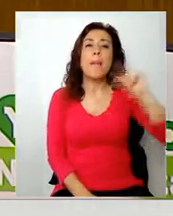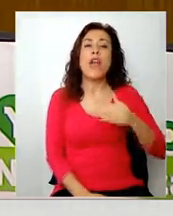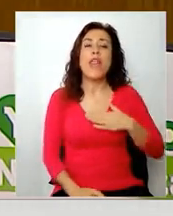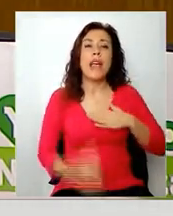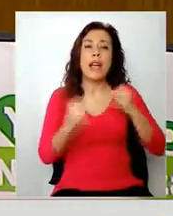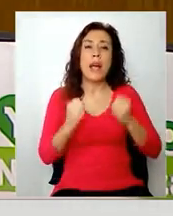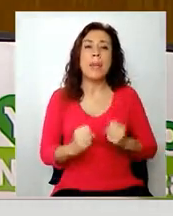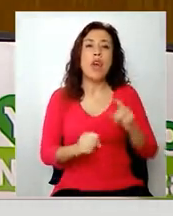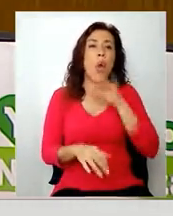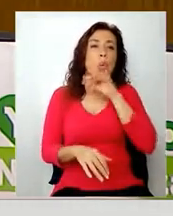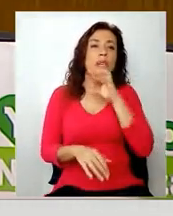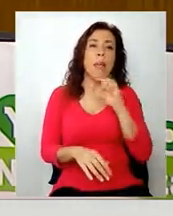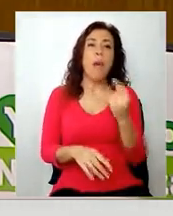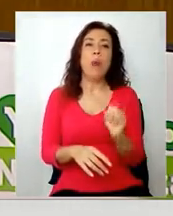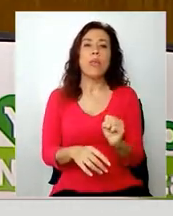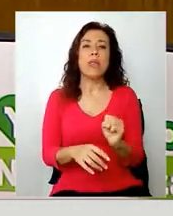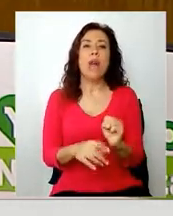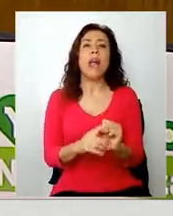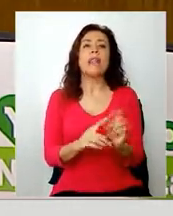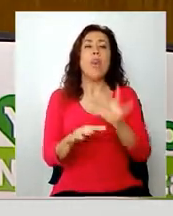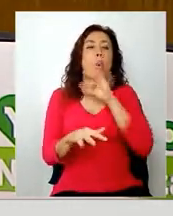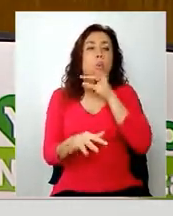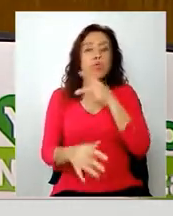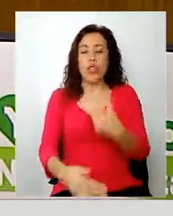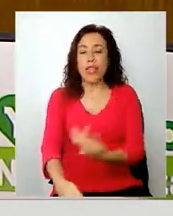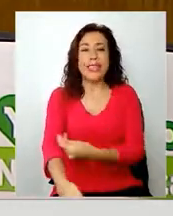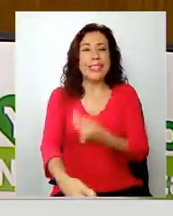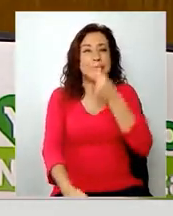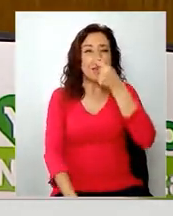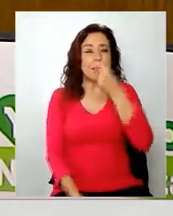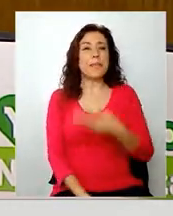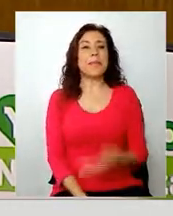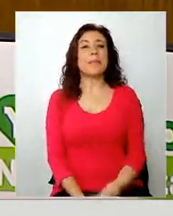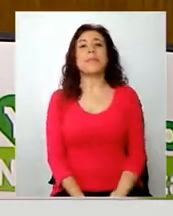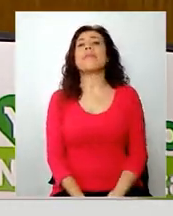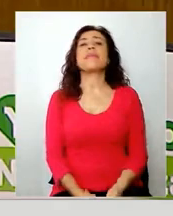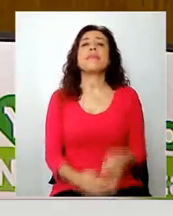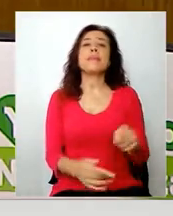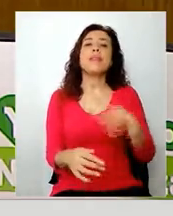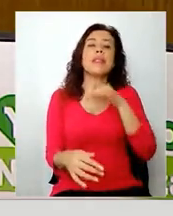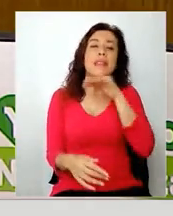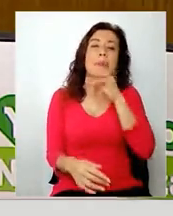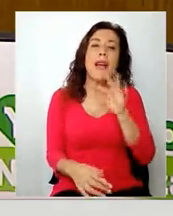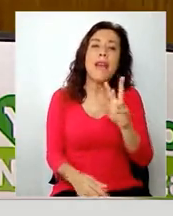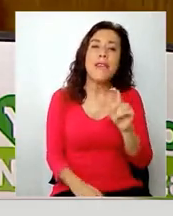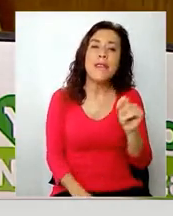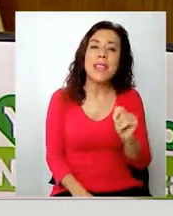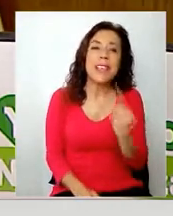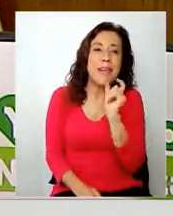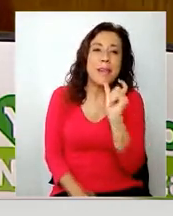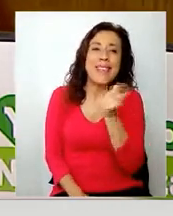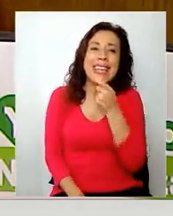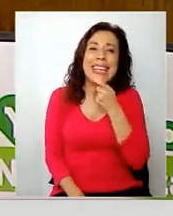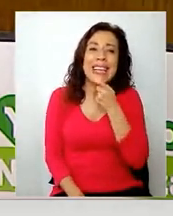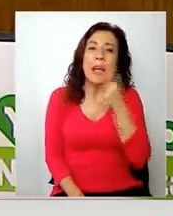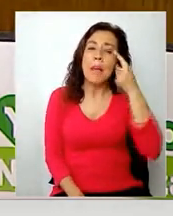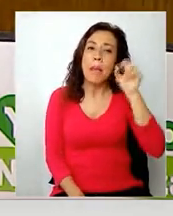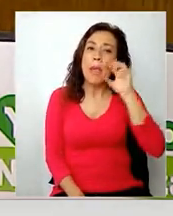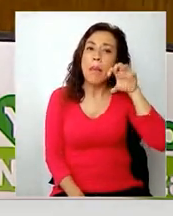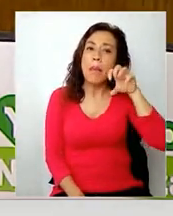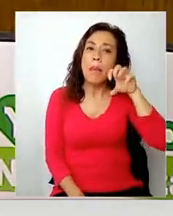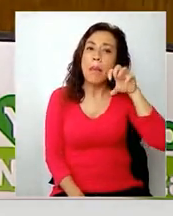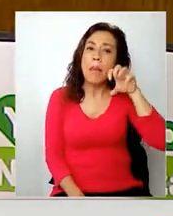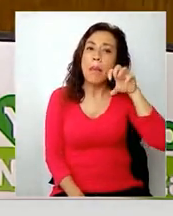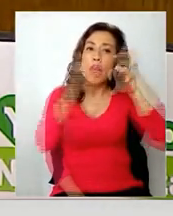basadas en límites de sustancias continuar utilizando el test de habilidades de campo fit por sus siglas en inglés como método para identificar cuando los conductores tienen